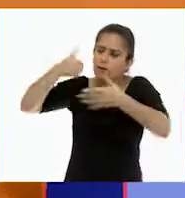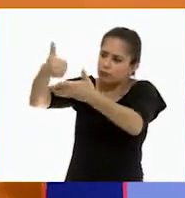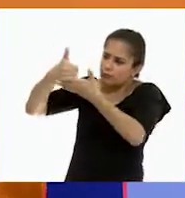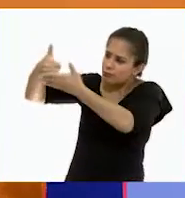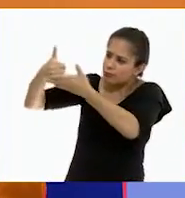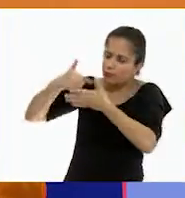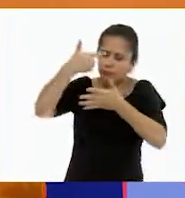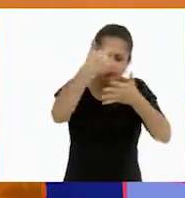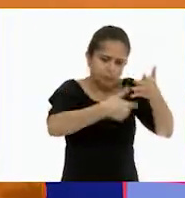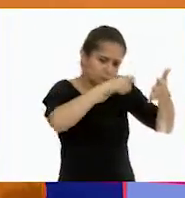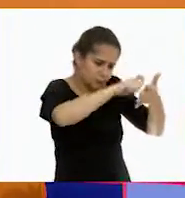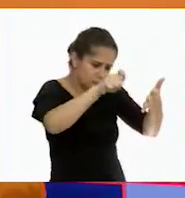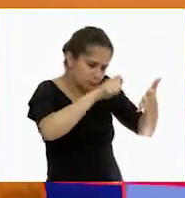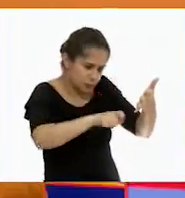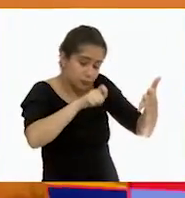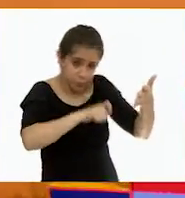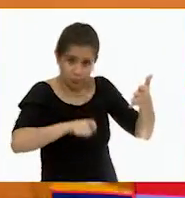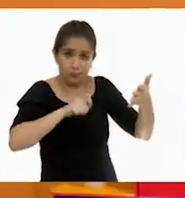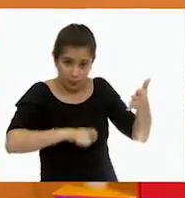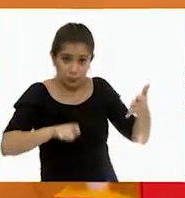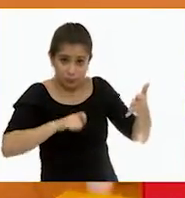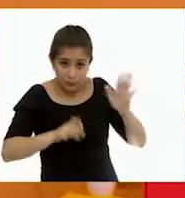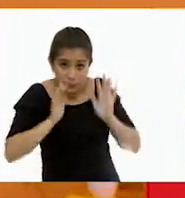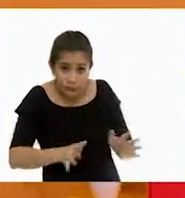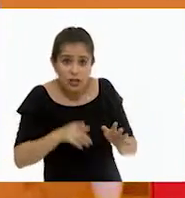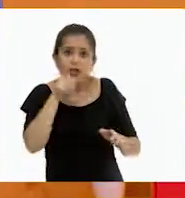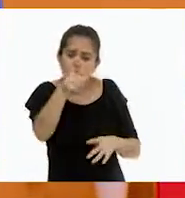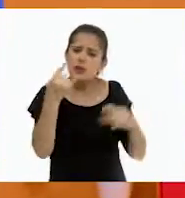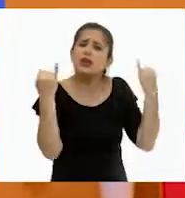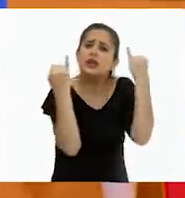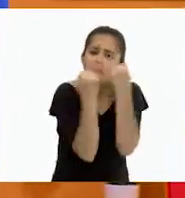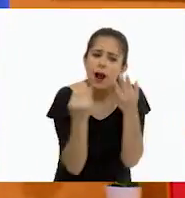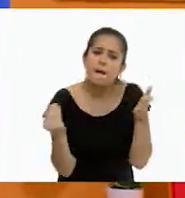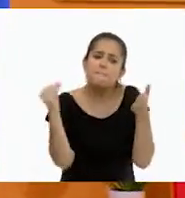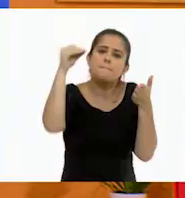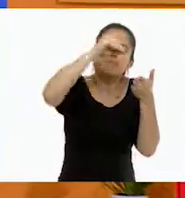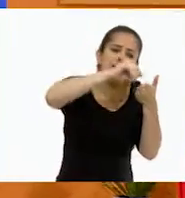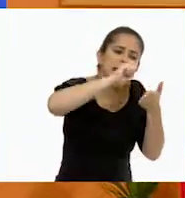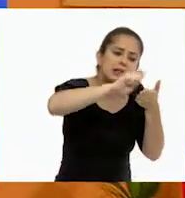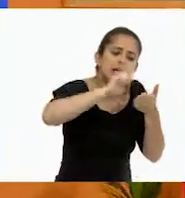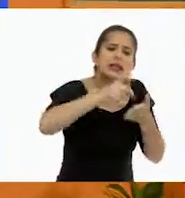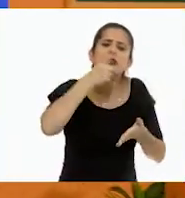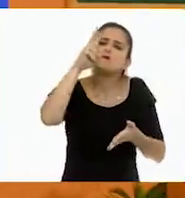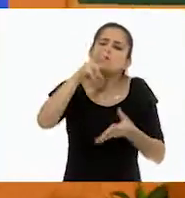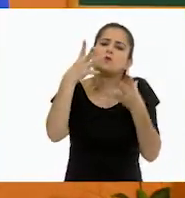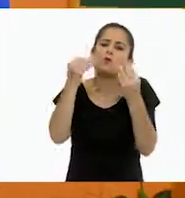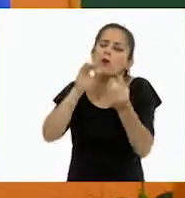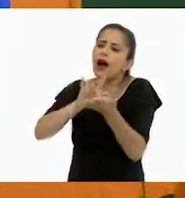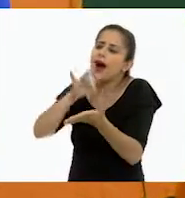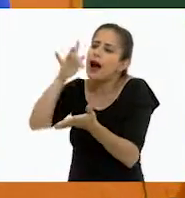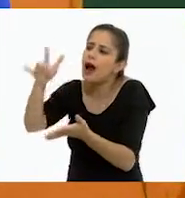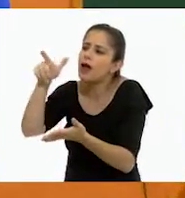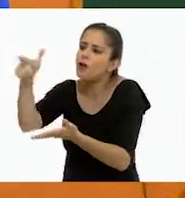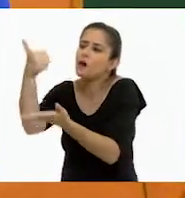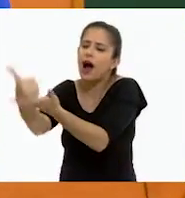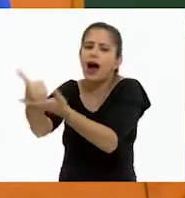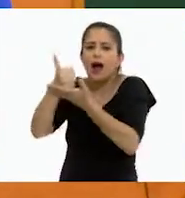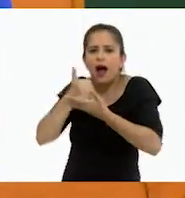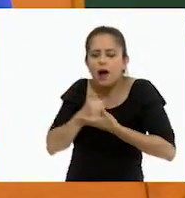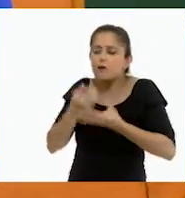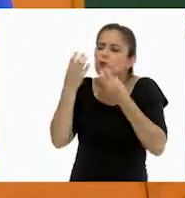además de su lista, por favor, póngale un mensaje. Agradézcanles por lo que hicieron por ustedes